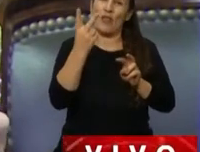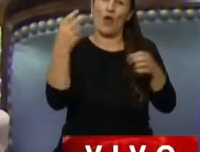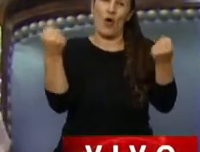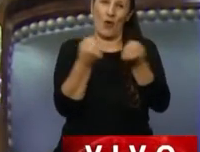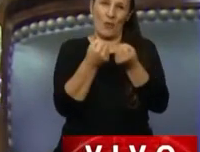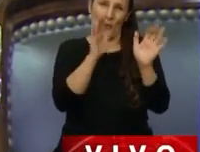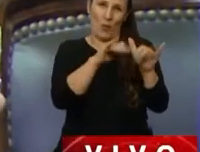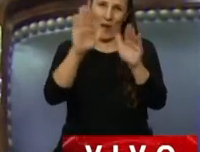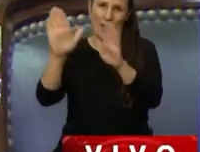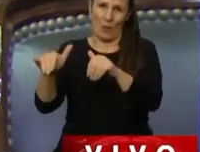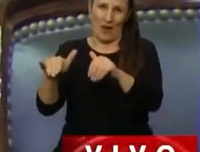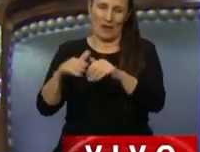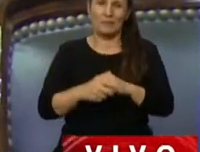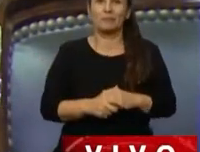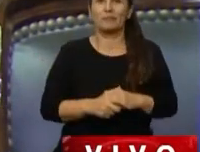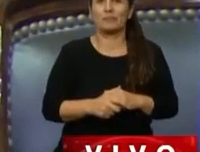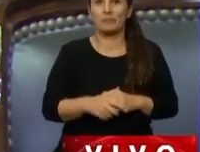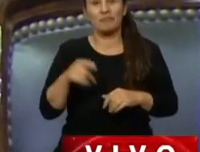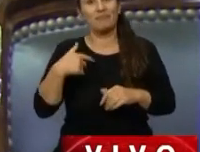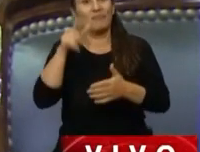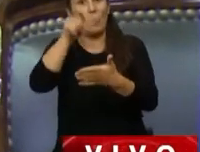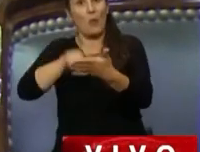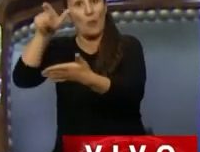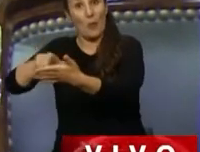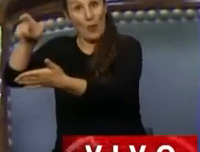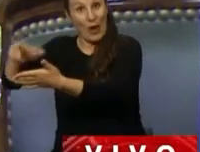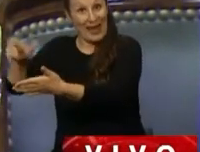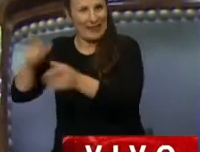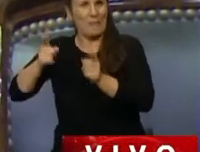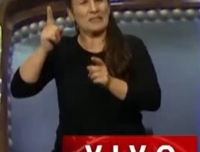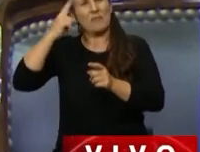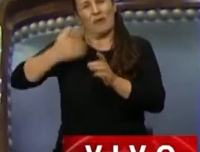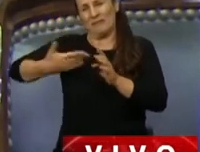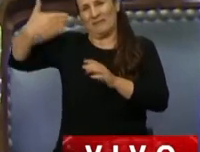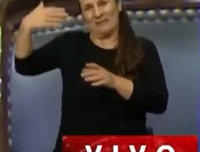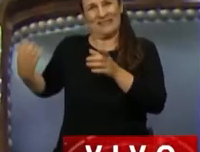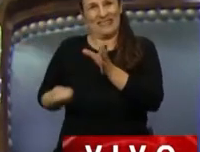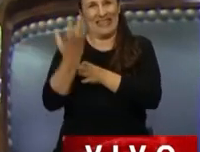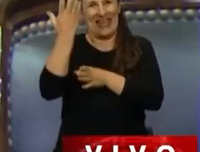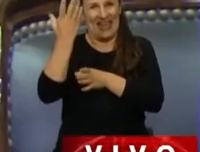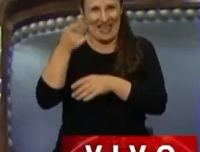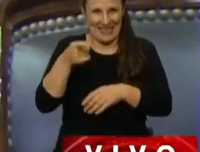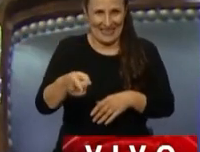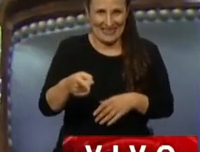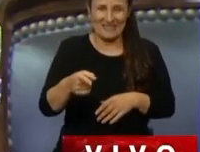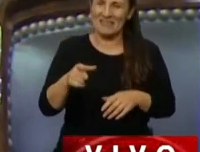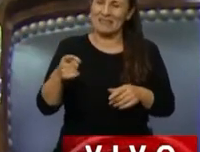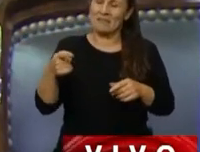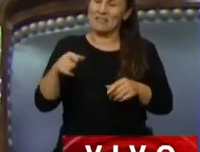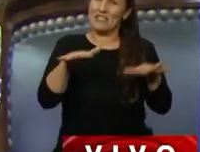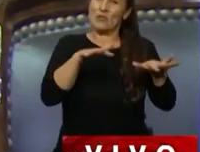común. Y es que el sistema de boleta partidaria, tal cual fue concebido, no rige para la Argentina